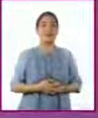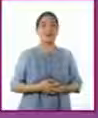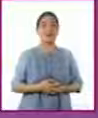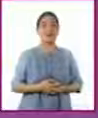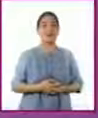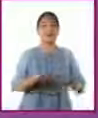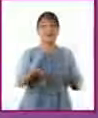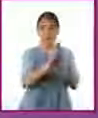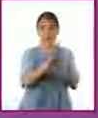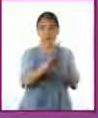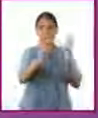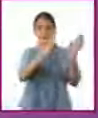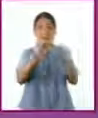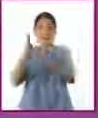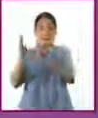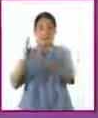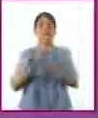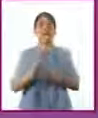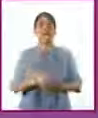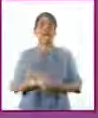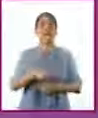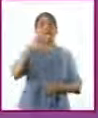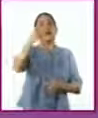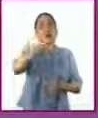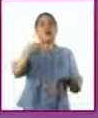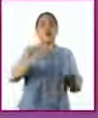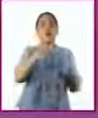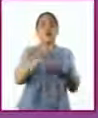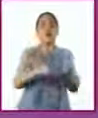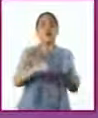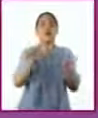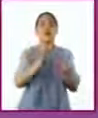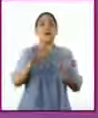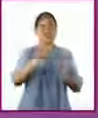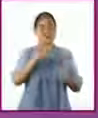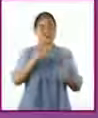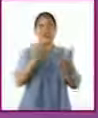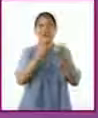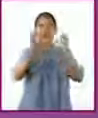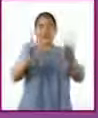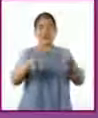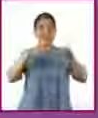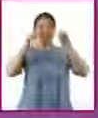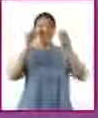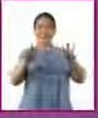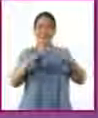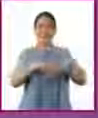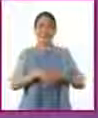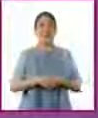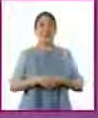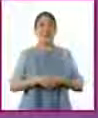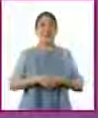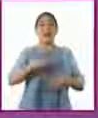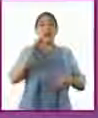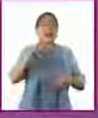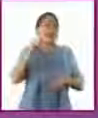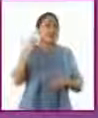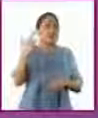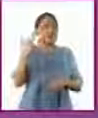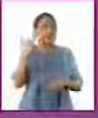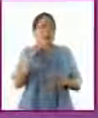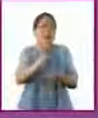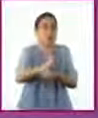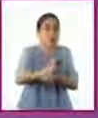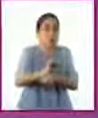Una biblioteca es un lugar en donde nos convertimos en magos. Apenas escuchan las voces y, si